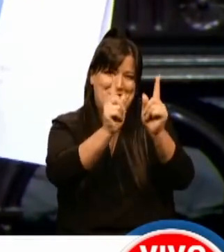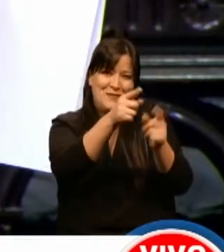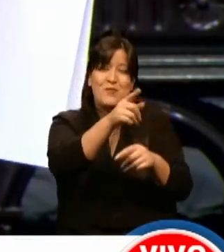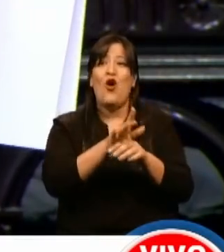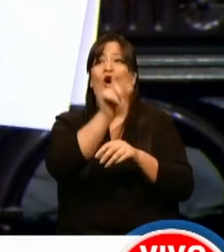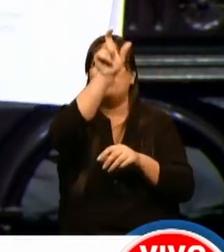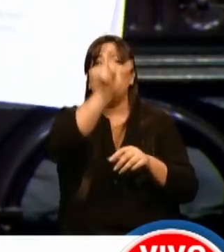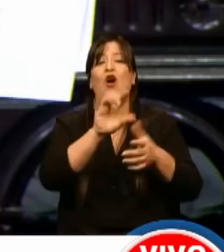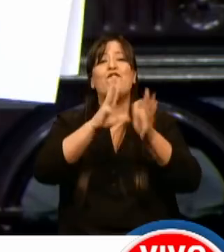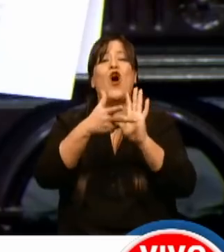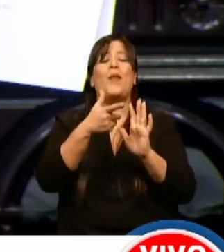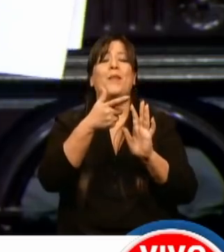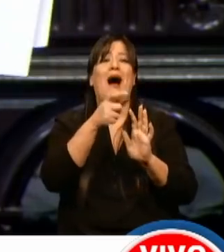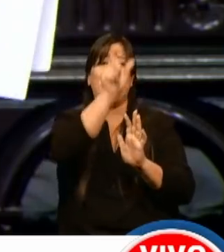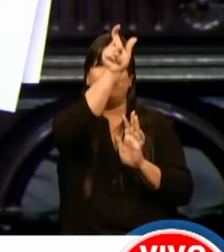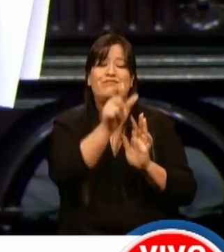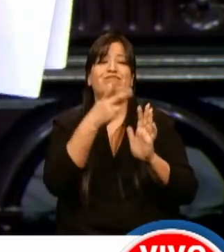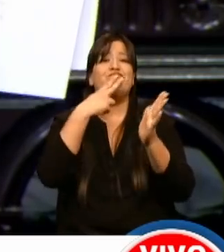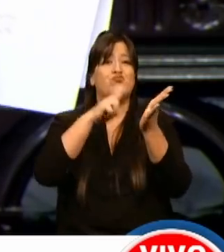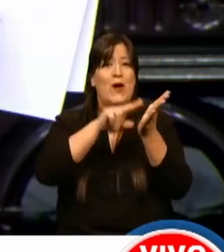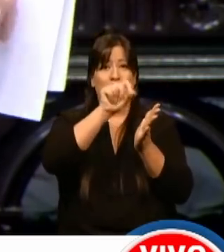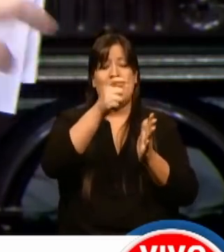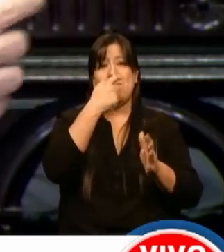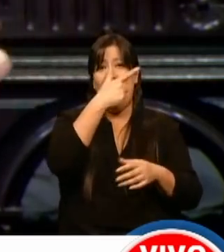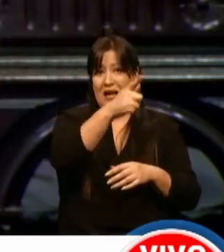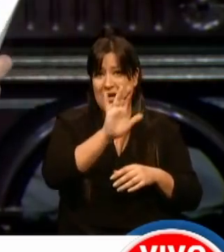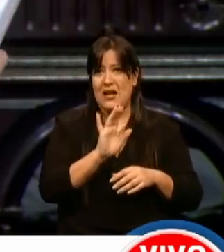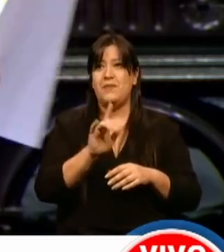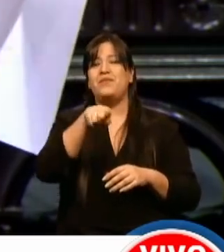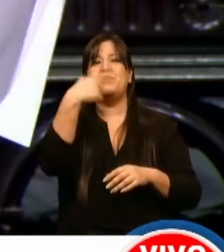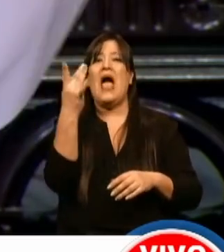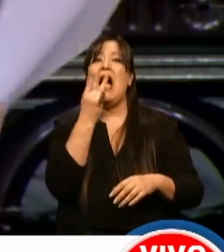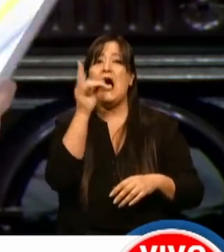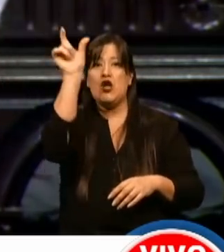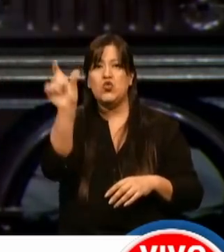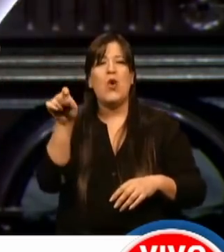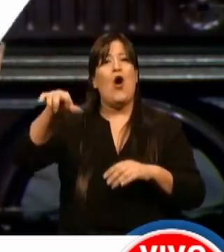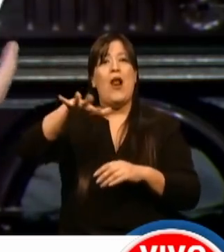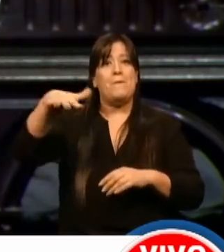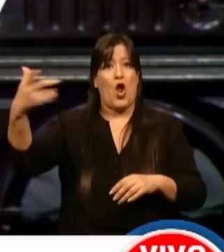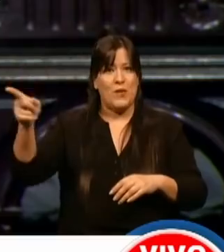fue la política de Macri en tarifas. Este es el azul, digamos, donde quedaría ahora, por ejemplo, la provincia de Buenos Aires.